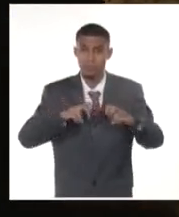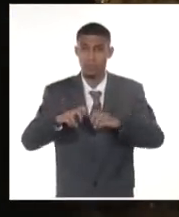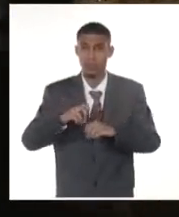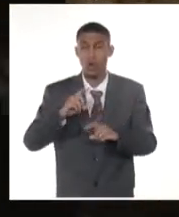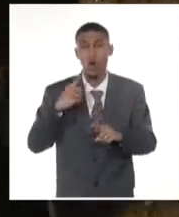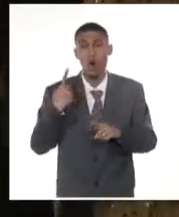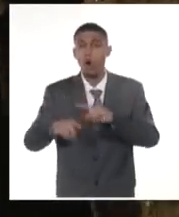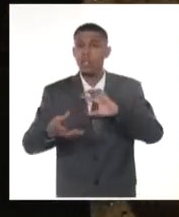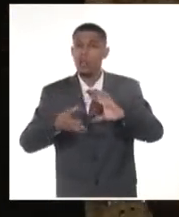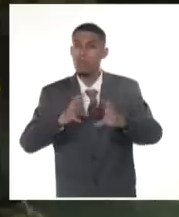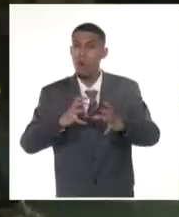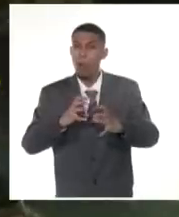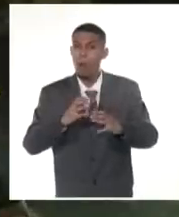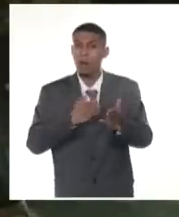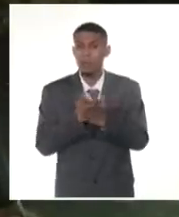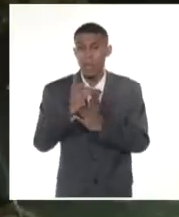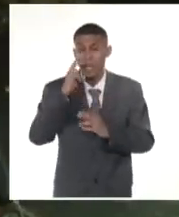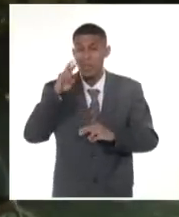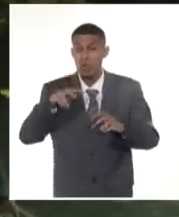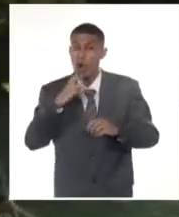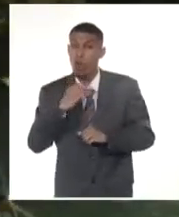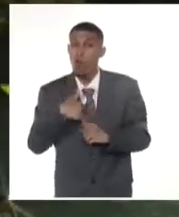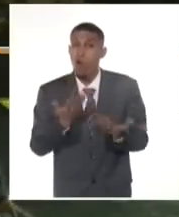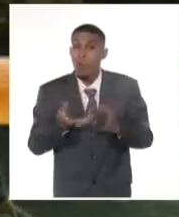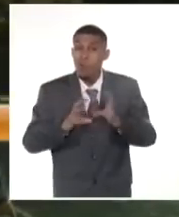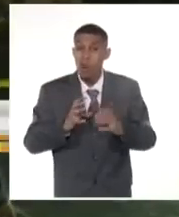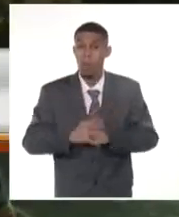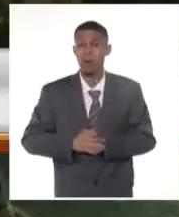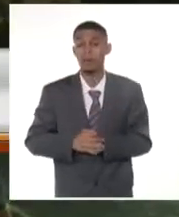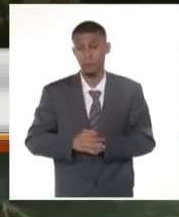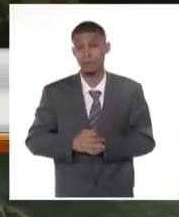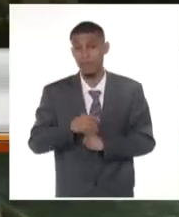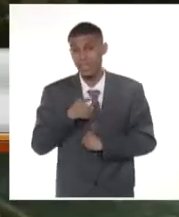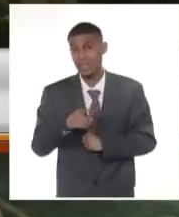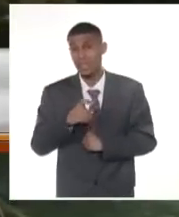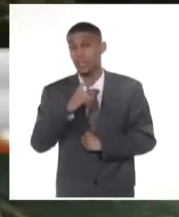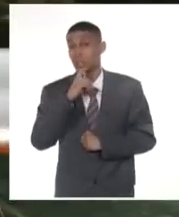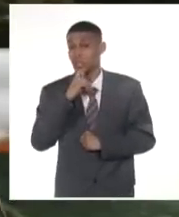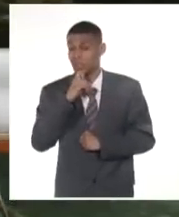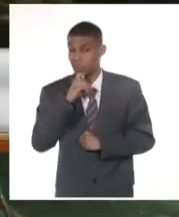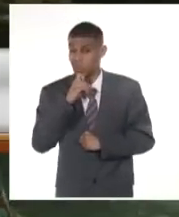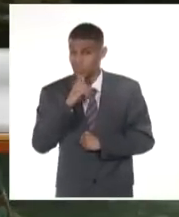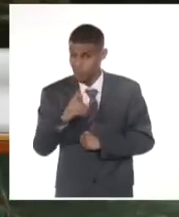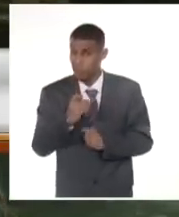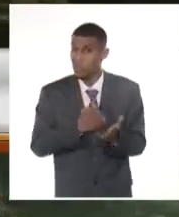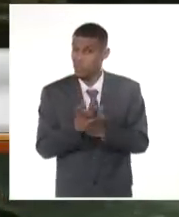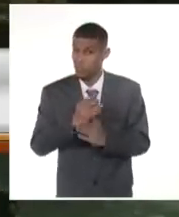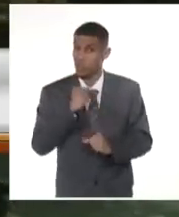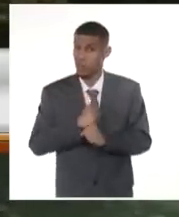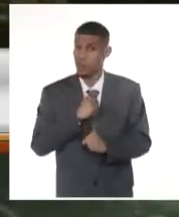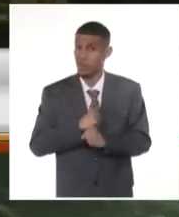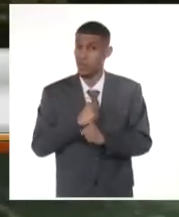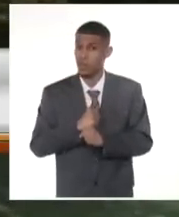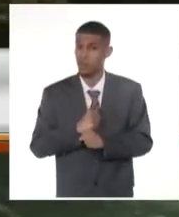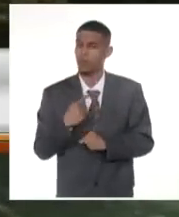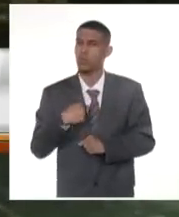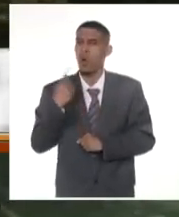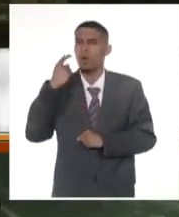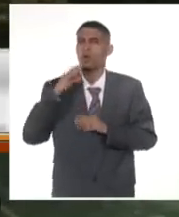otras formas para seguir buscando. Ya ahí se ha vuelto un poco complicado seguir trabajando, ¿eh? Y creo que